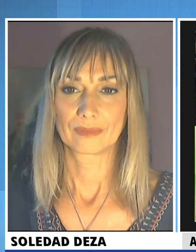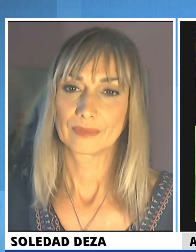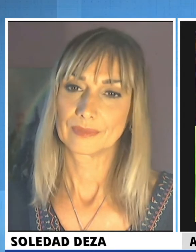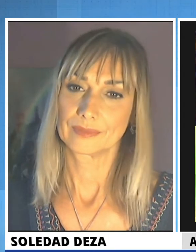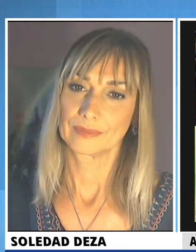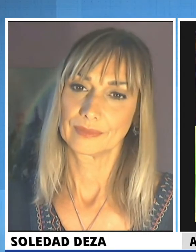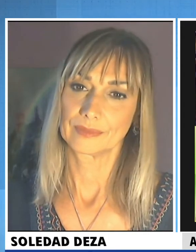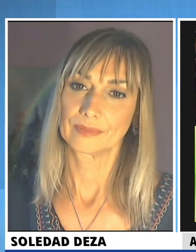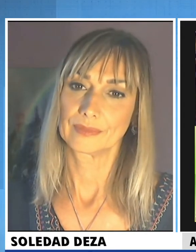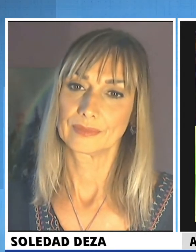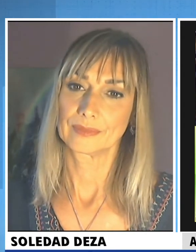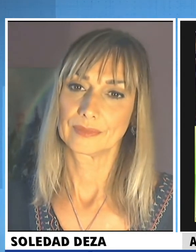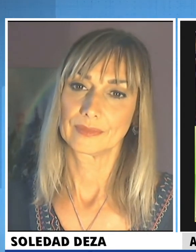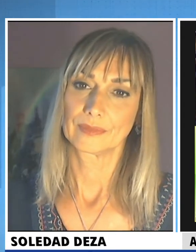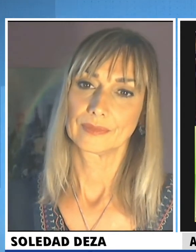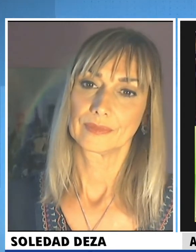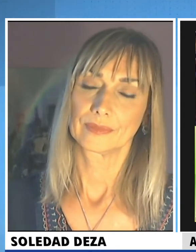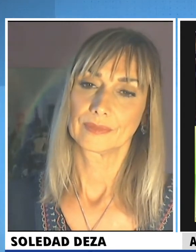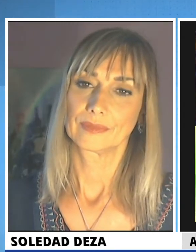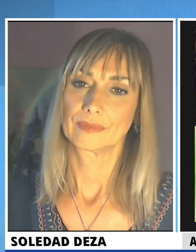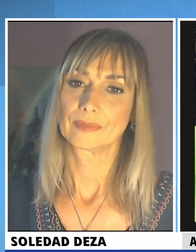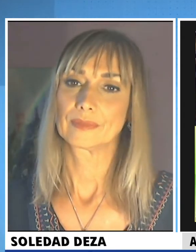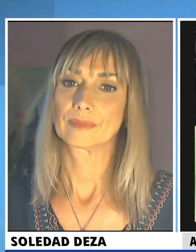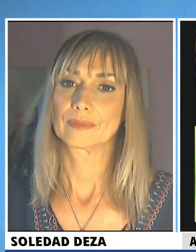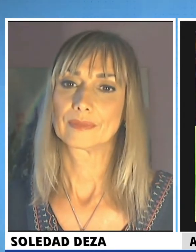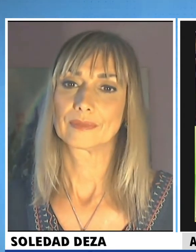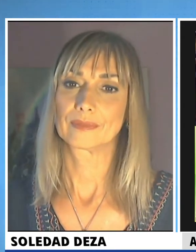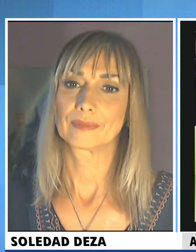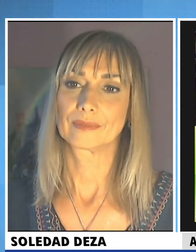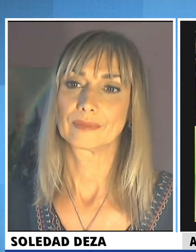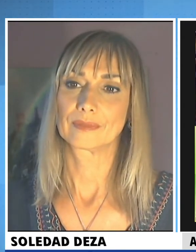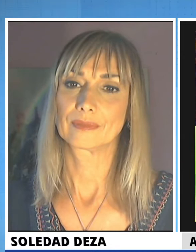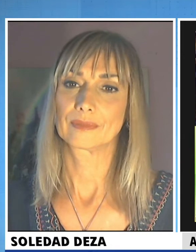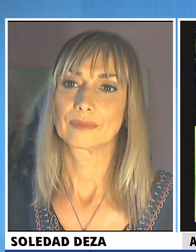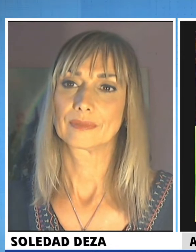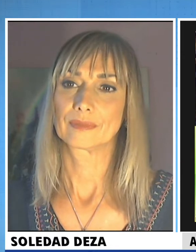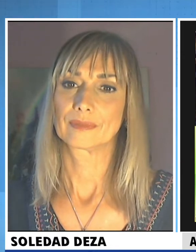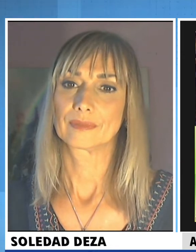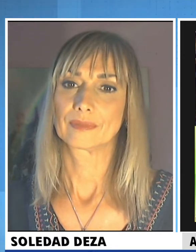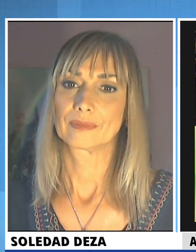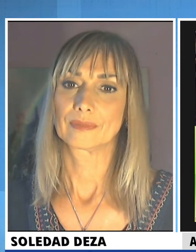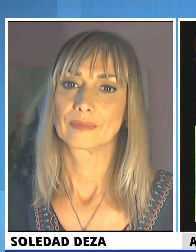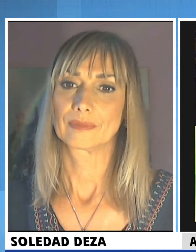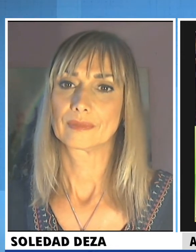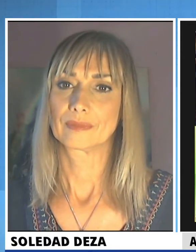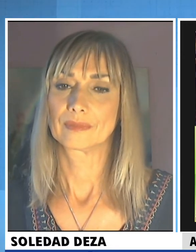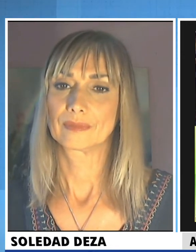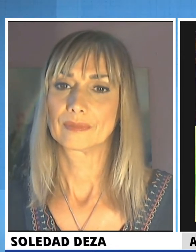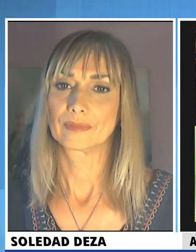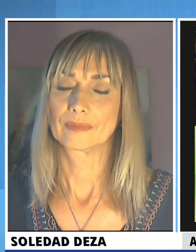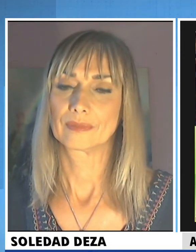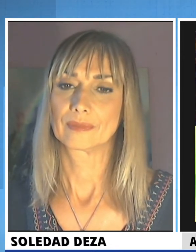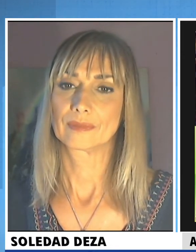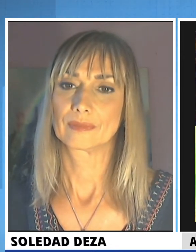víctimas, que tuvo lugar hace muy poco en el sur, cuando una mujer hizo un